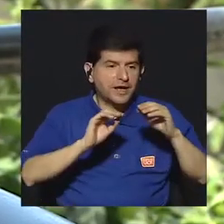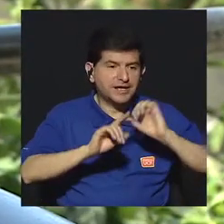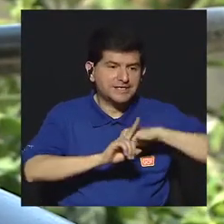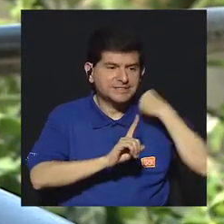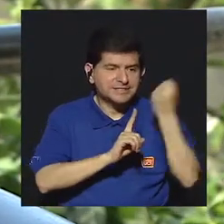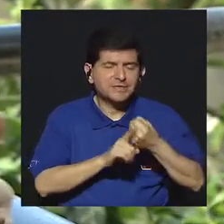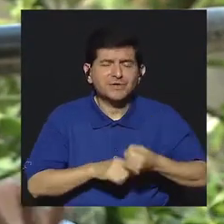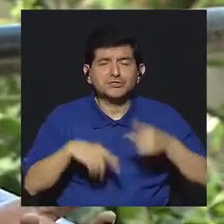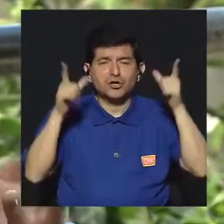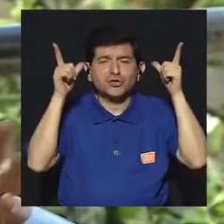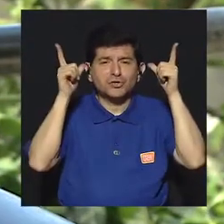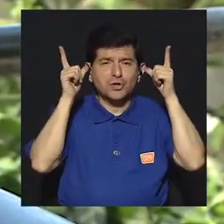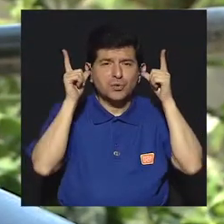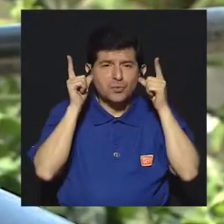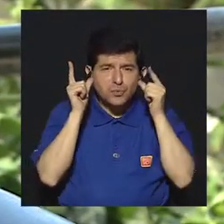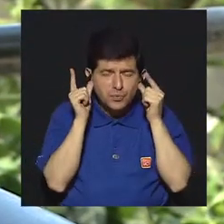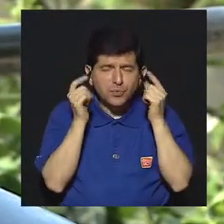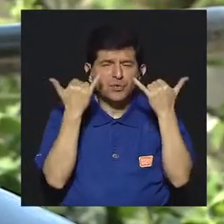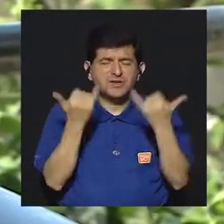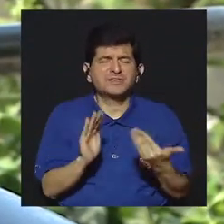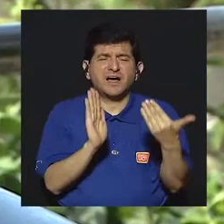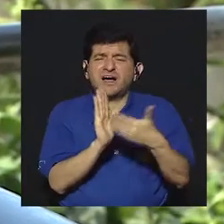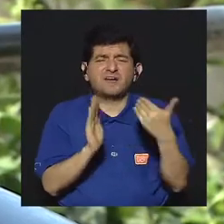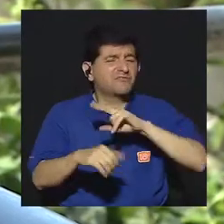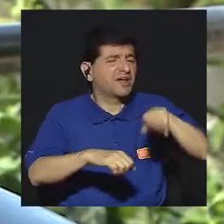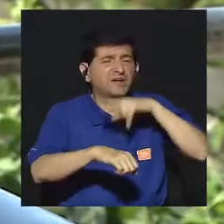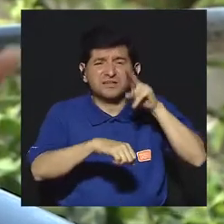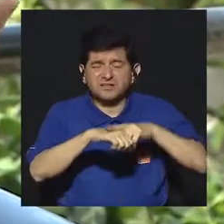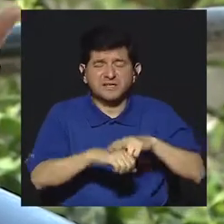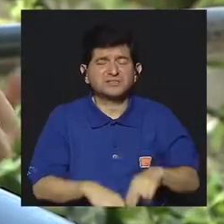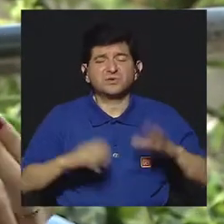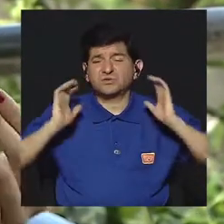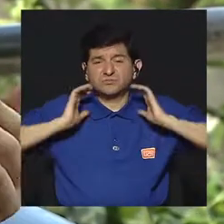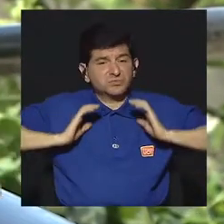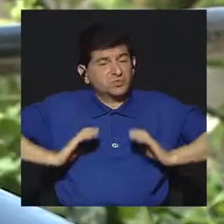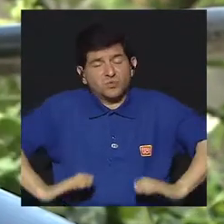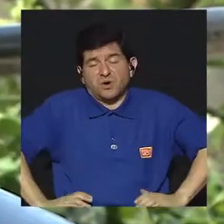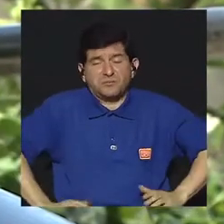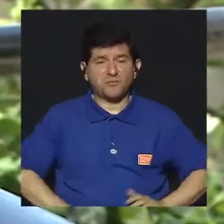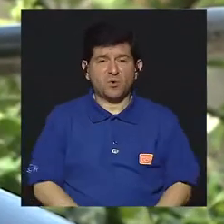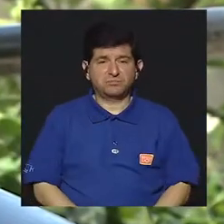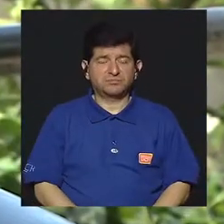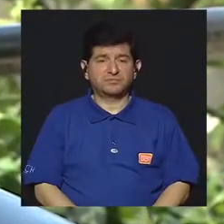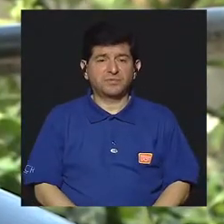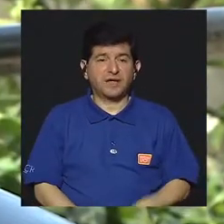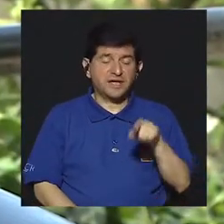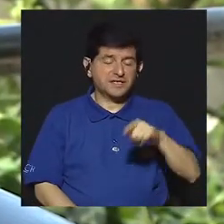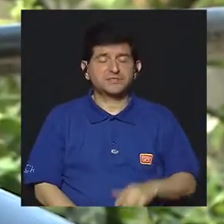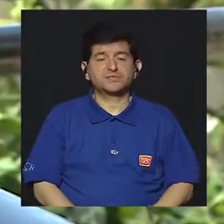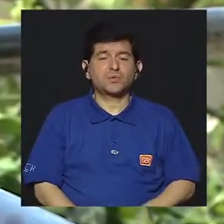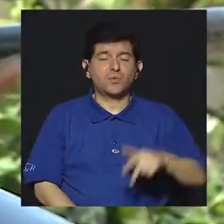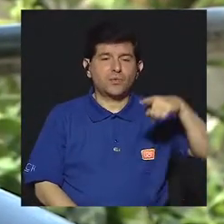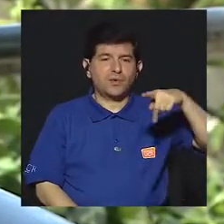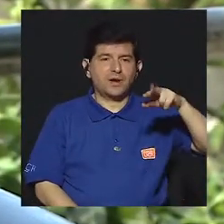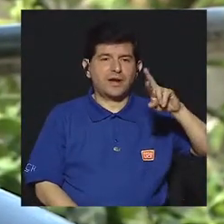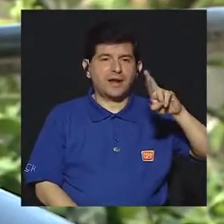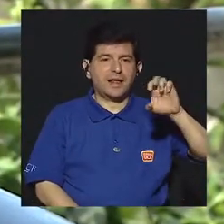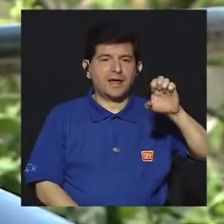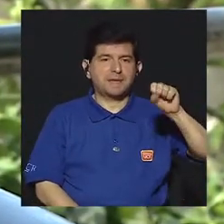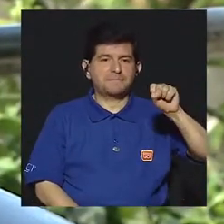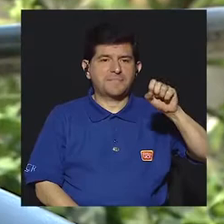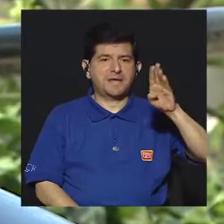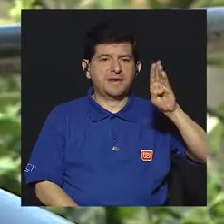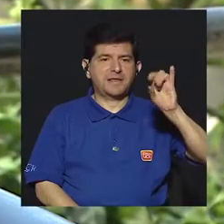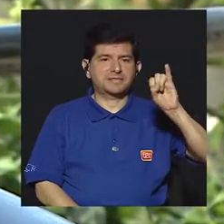una pérdida auditiva causada por el deterioro normal de nuestro cuerpo, entonces hay una presbiacusia, así como tenemos